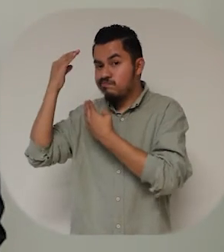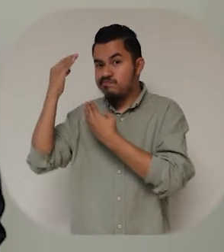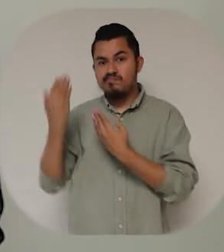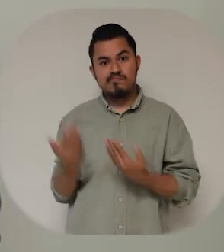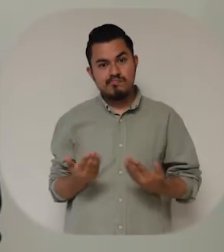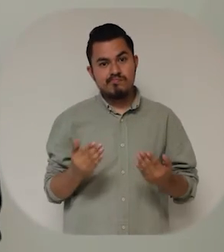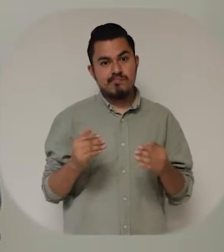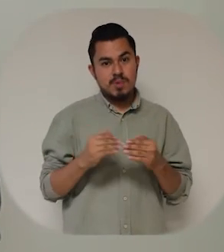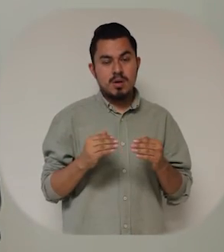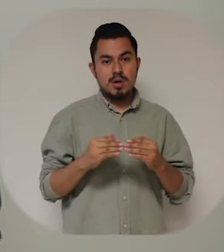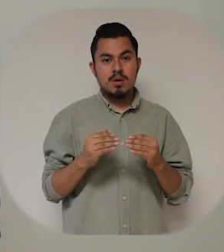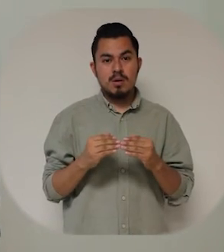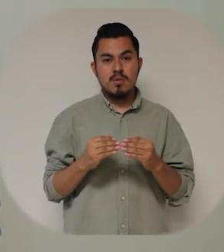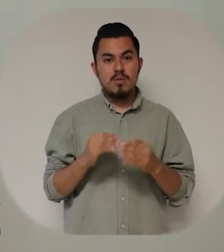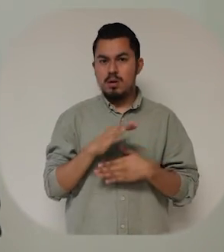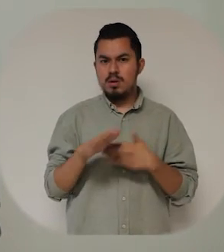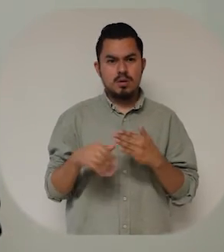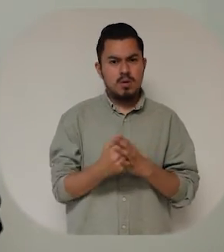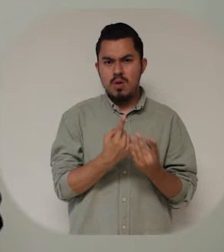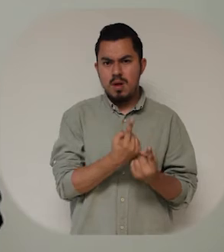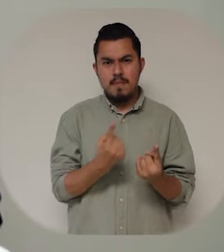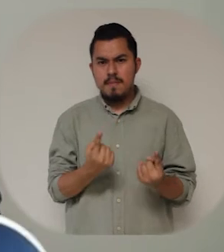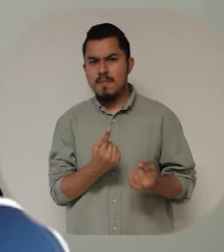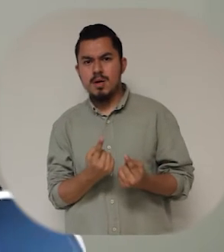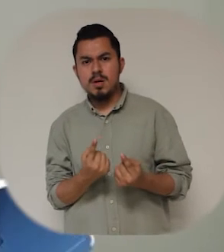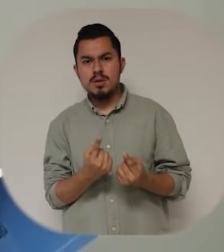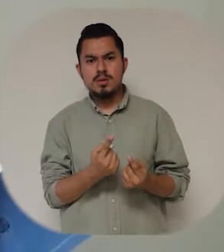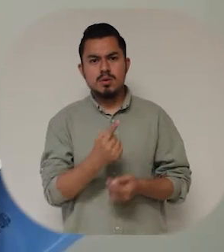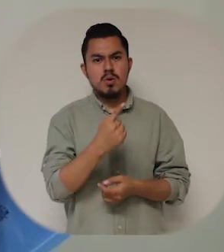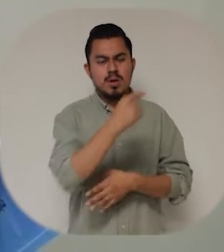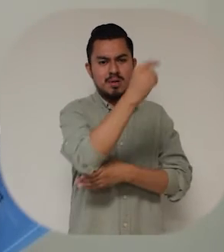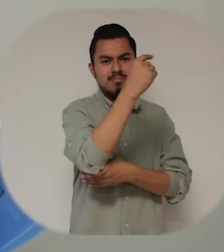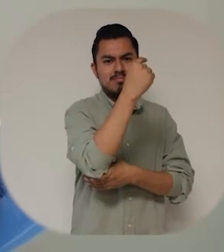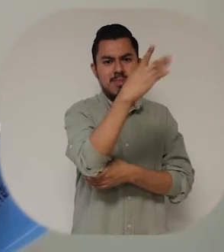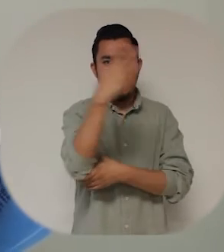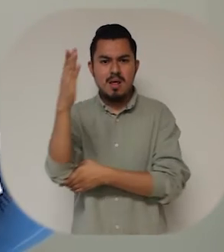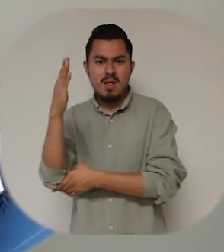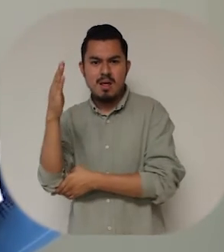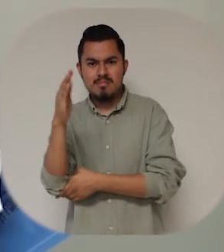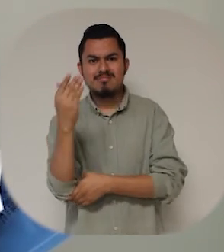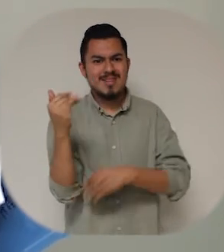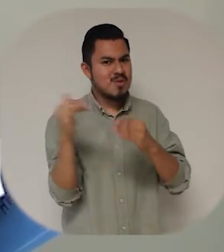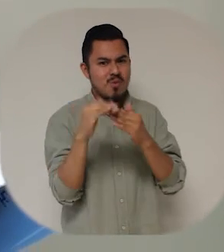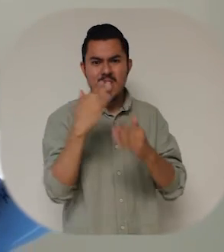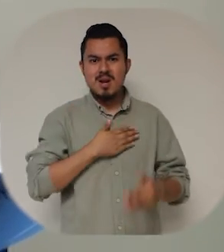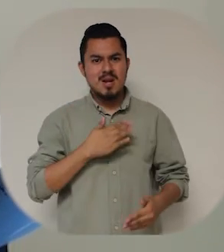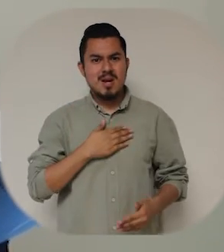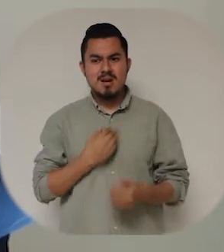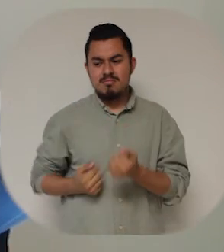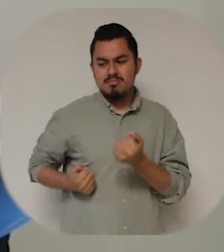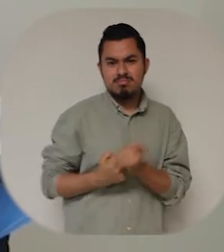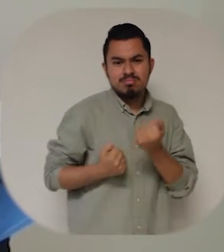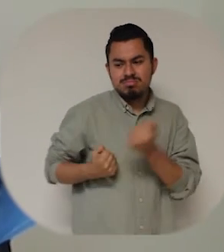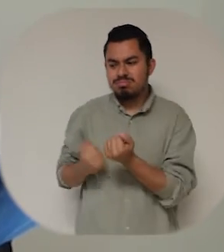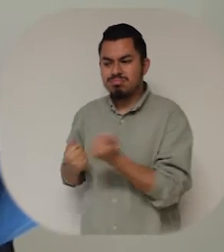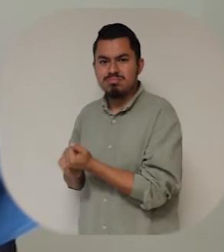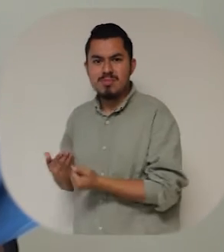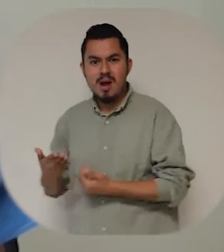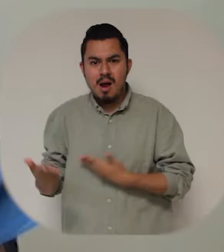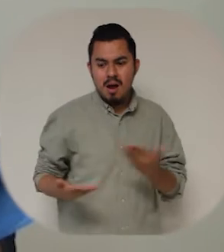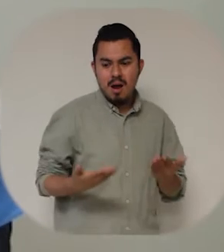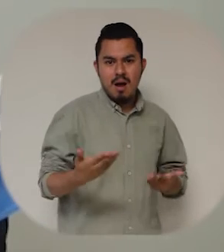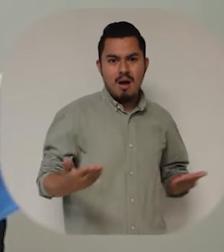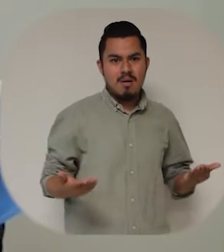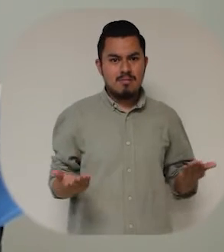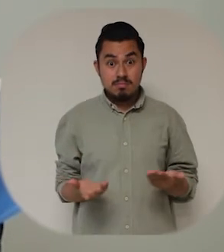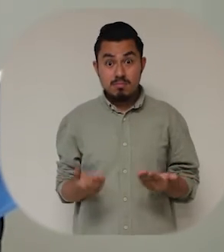de ayudar a que se crea y que se haga la obra. es lo que tiene que pasar. Así que nuestro